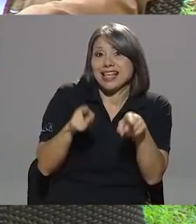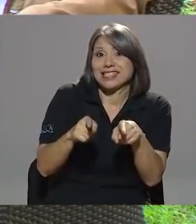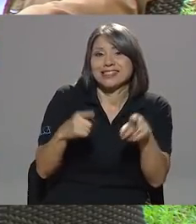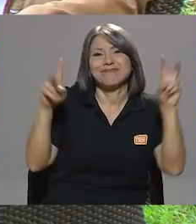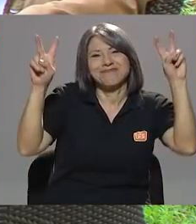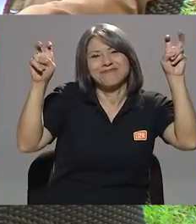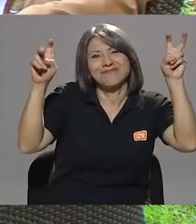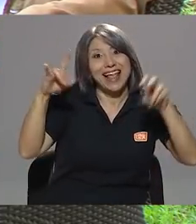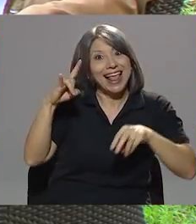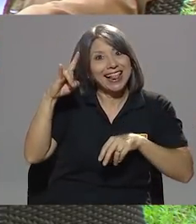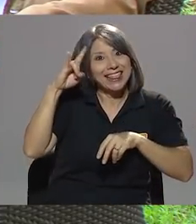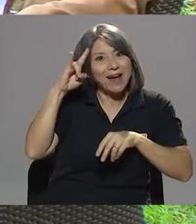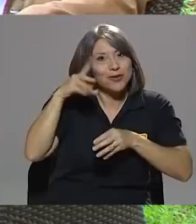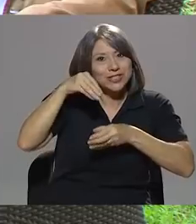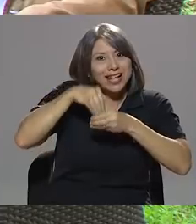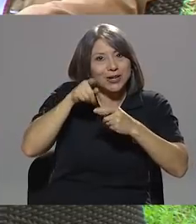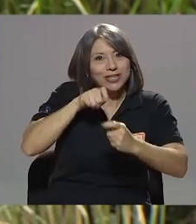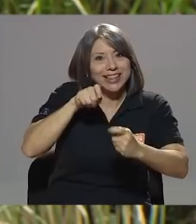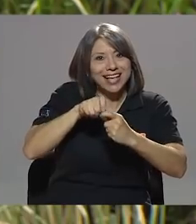el diablo está en los detalles, don Juan Carlos.